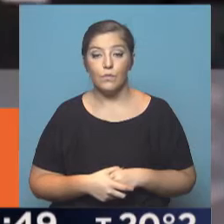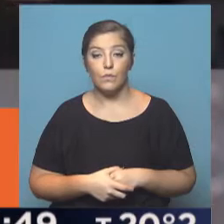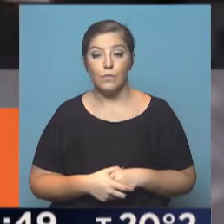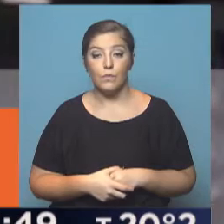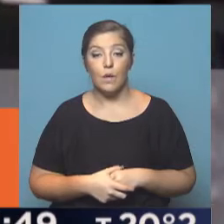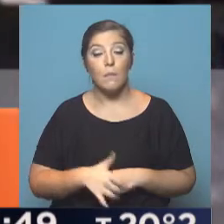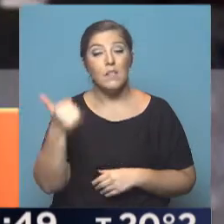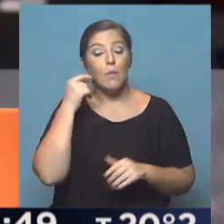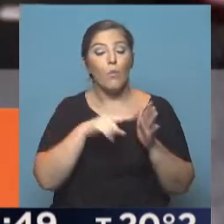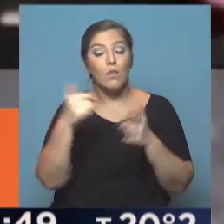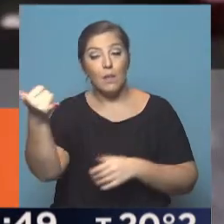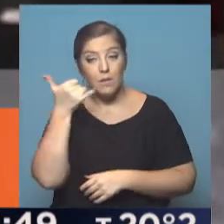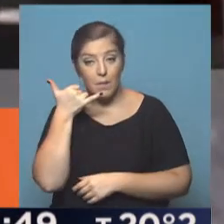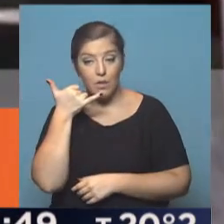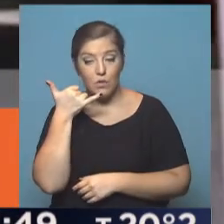Me llamaron desde Buenos Aires